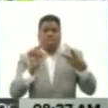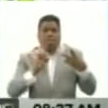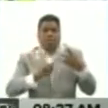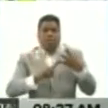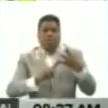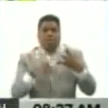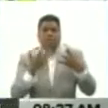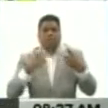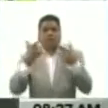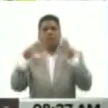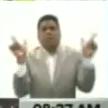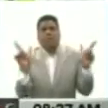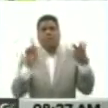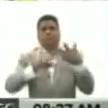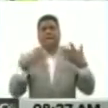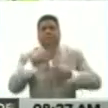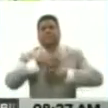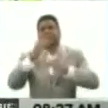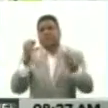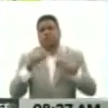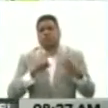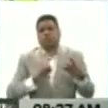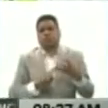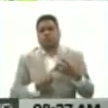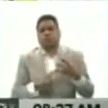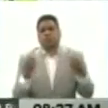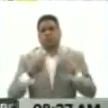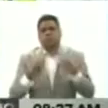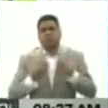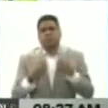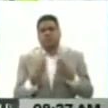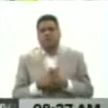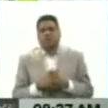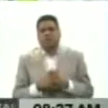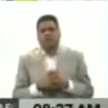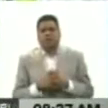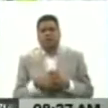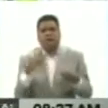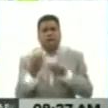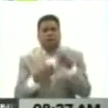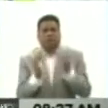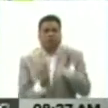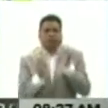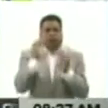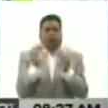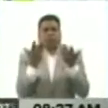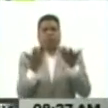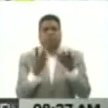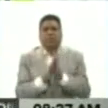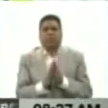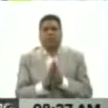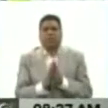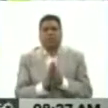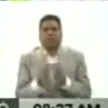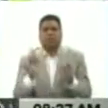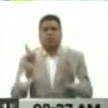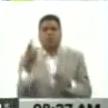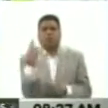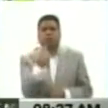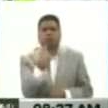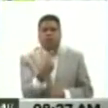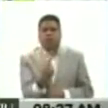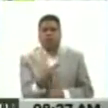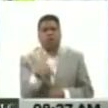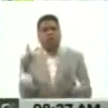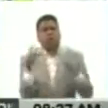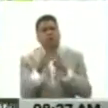quería era mi libertad, mi salud, mi vida, recuperar mi estabilidad. Y lo único que él dijo fue una